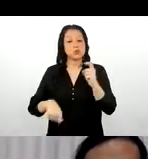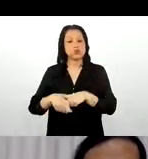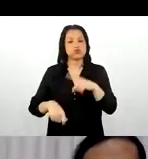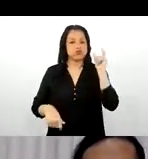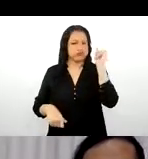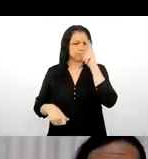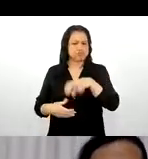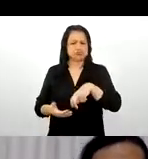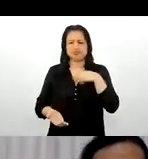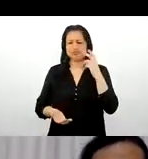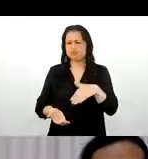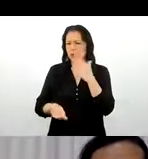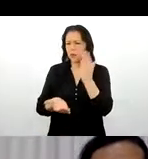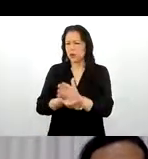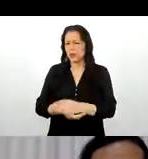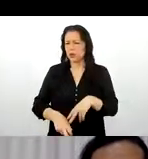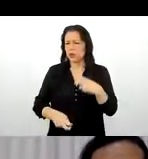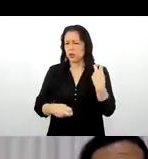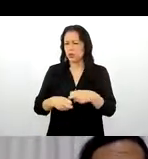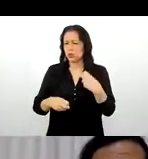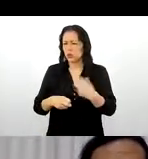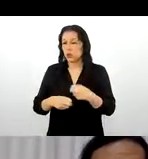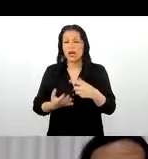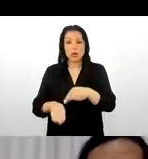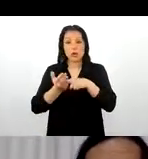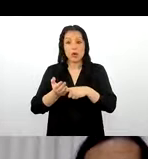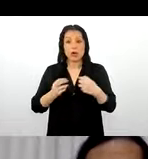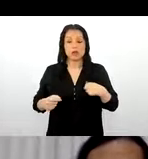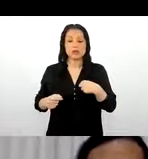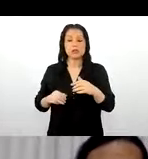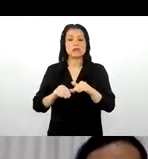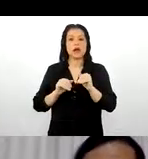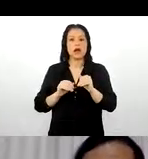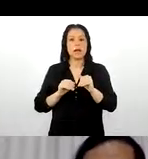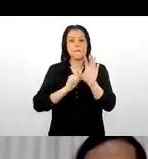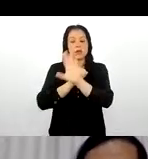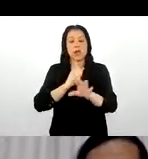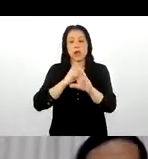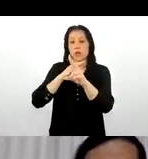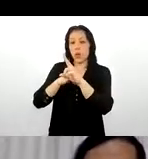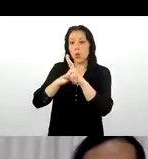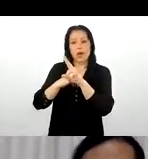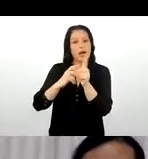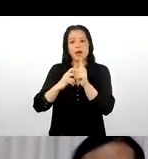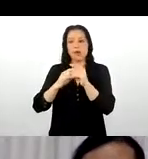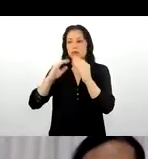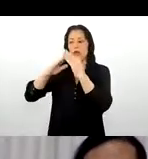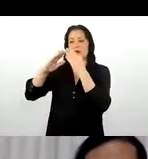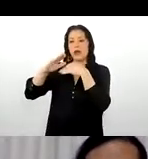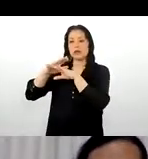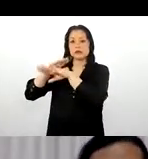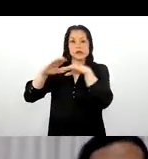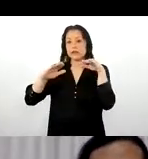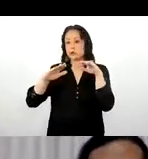bastante fuerte en el cual nos obligamos a cuidarnos, ¿no? a protegernos, a no salir